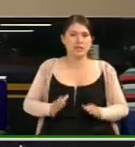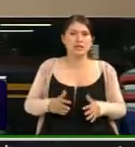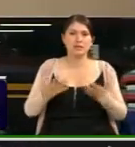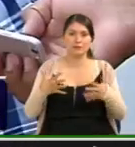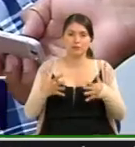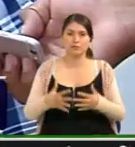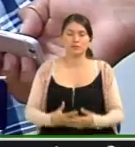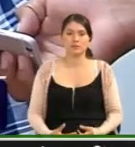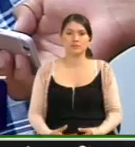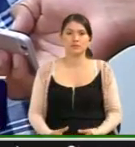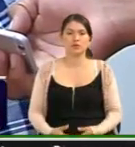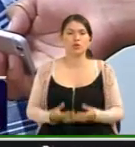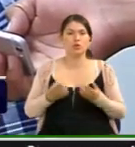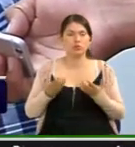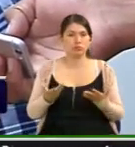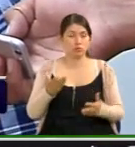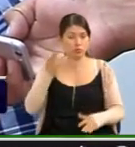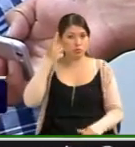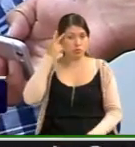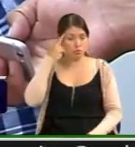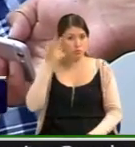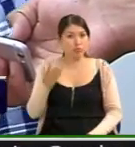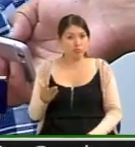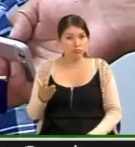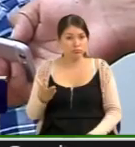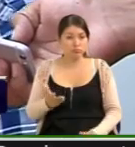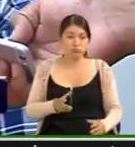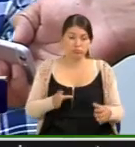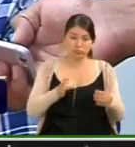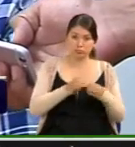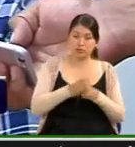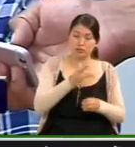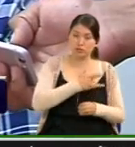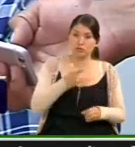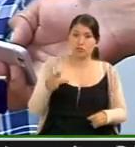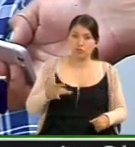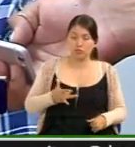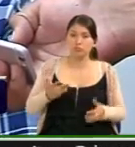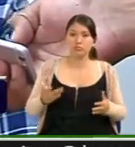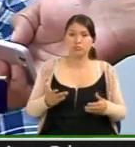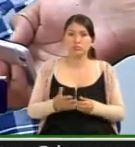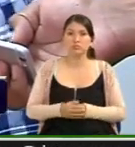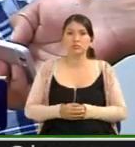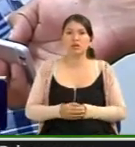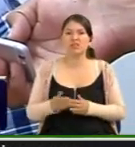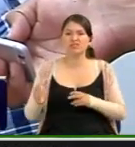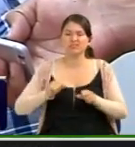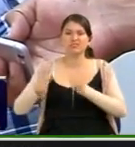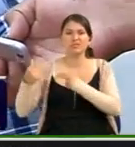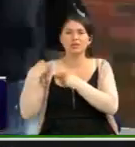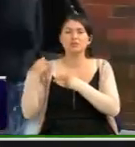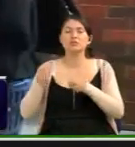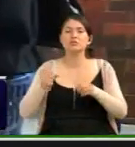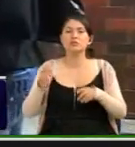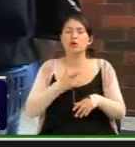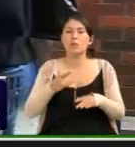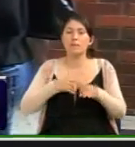nervioso. Lo lógico es que en conjunto las autoridades de salud, sobre todo las que direccionan la salud